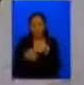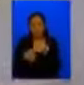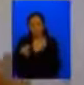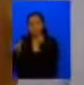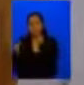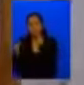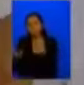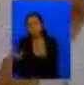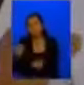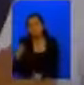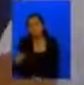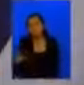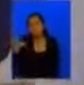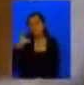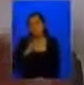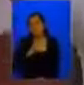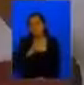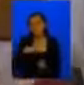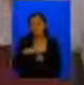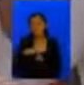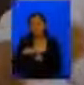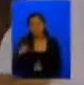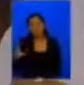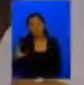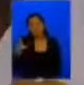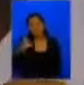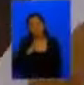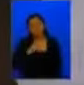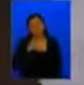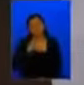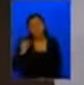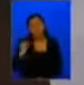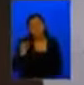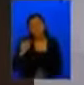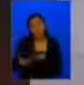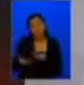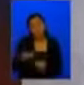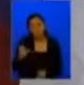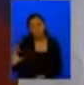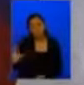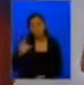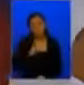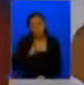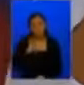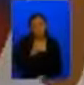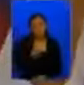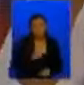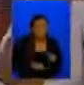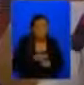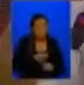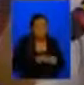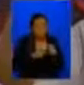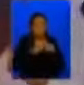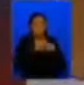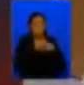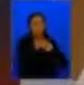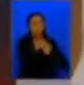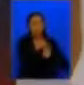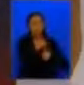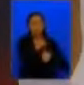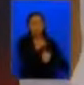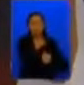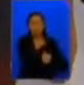negociar. ¿Quiénes lo compraban? Los banqueros. Lo compró el Banco de Guayaquil, Lasso, pero se los compraba el 40%. Si el certificado decía